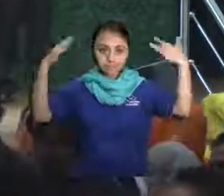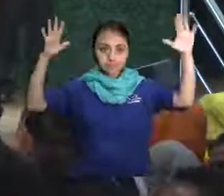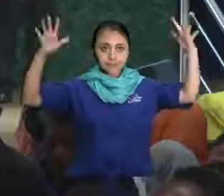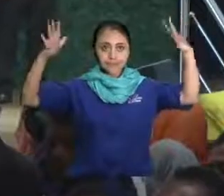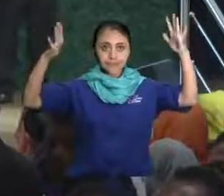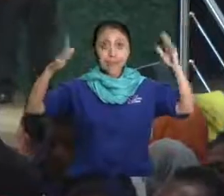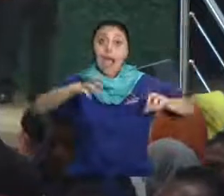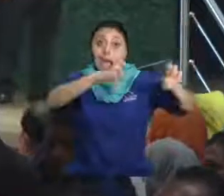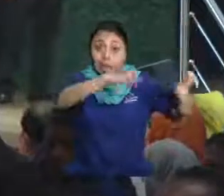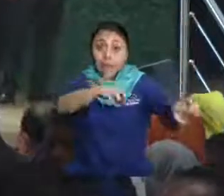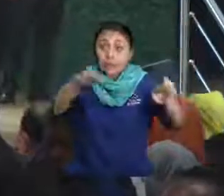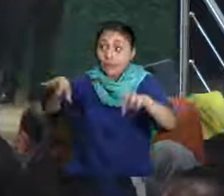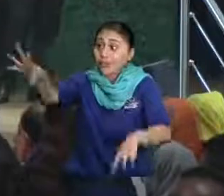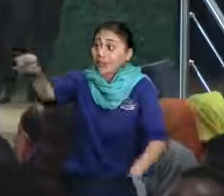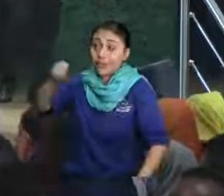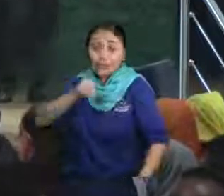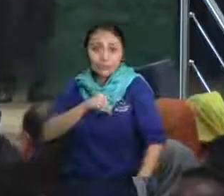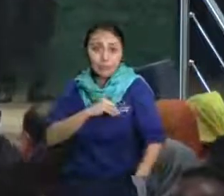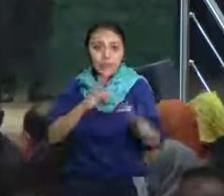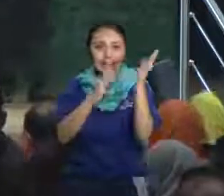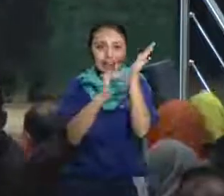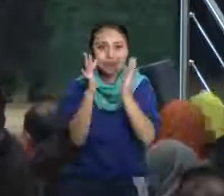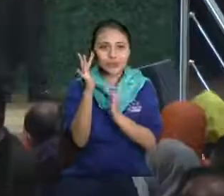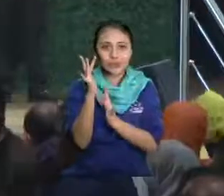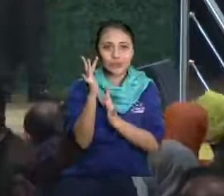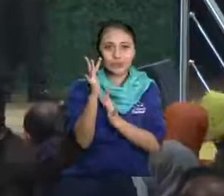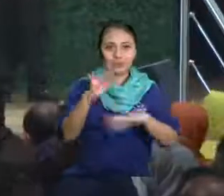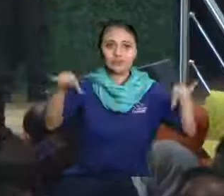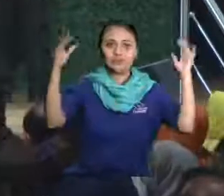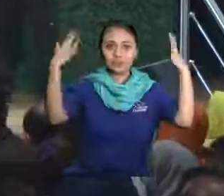más personas. Pues vamos a esperar, vamos a esperar.